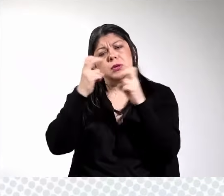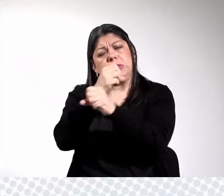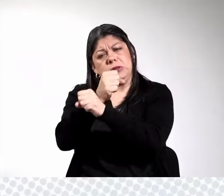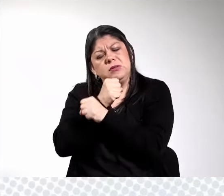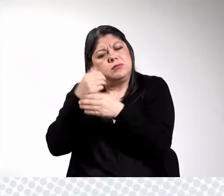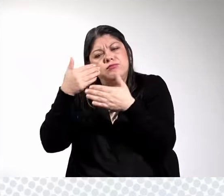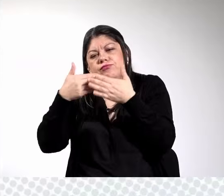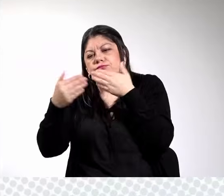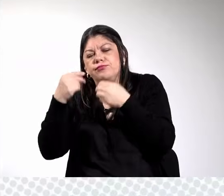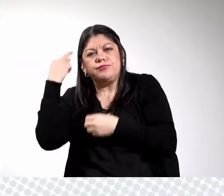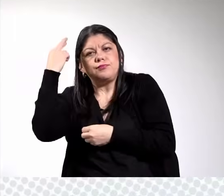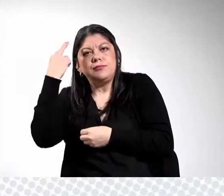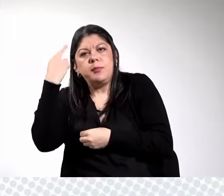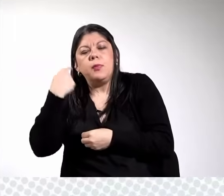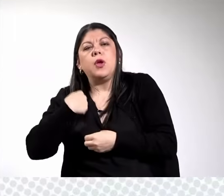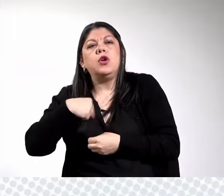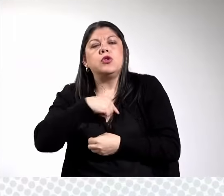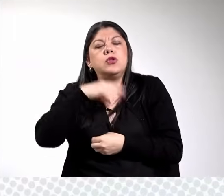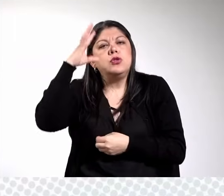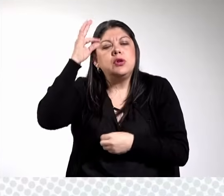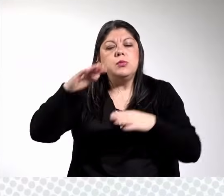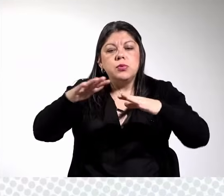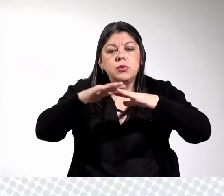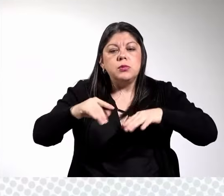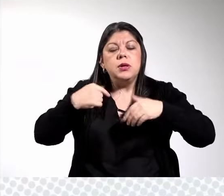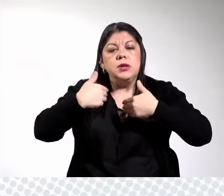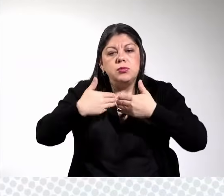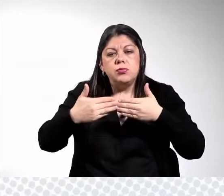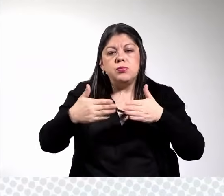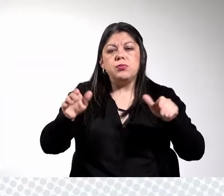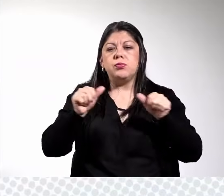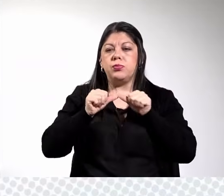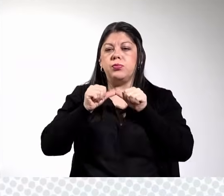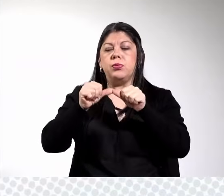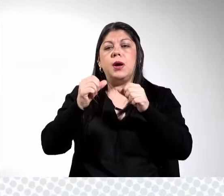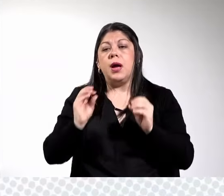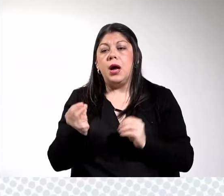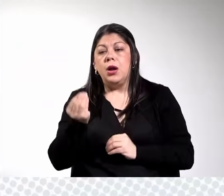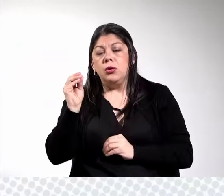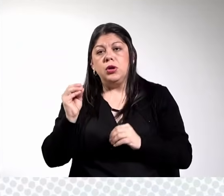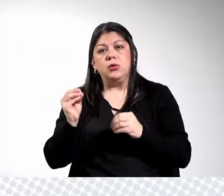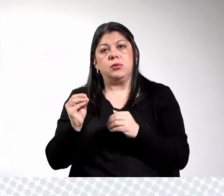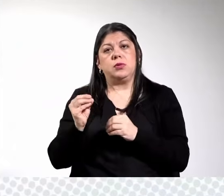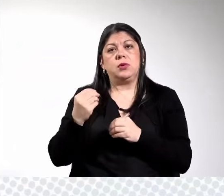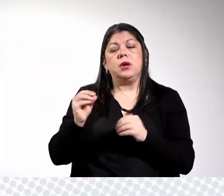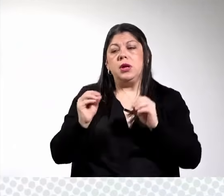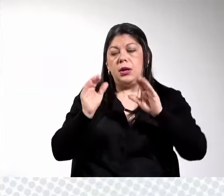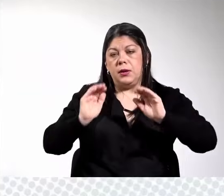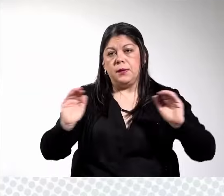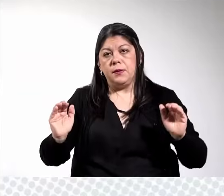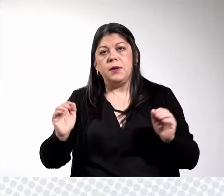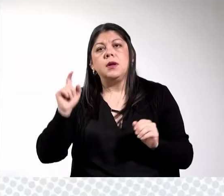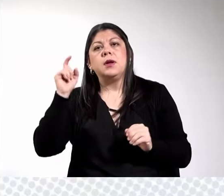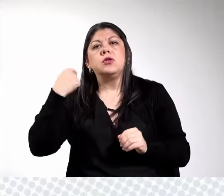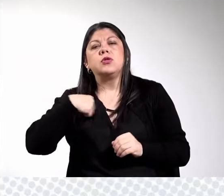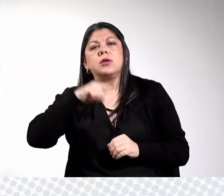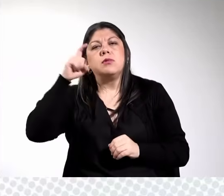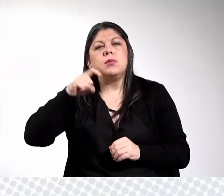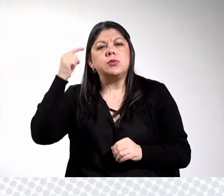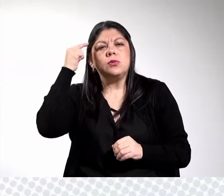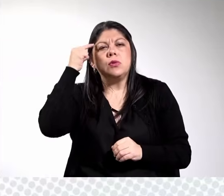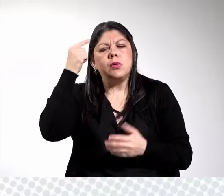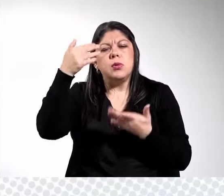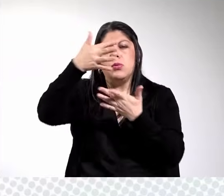nosotros creemos que los espacios que tenemos que seguir abriéndole a los niños también tienen, y los jóvenes, que considerar ese